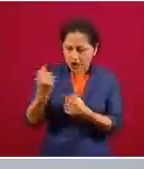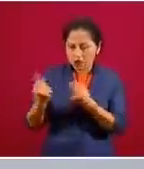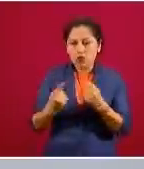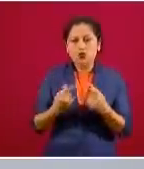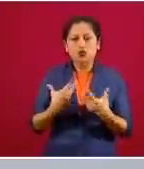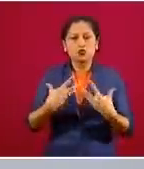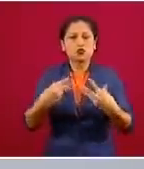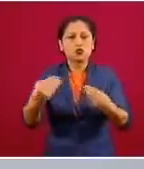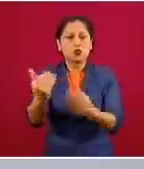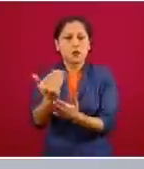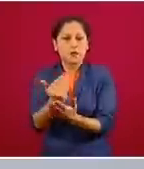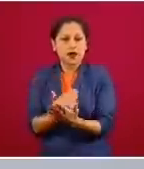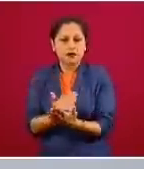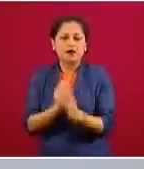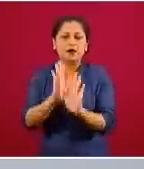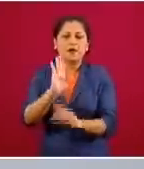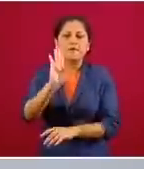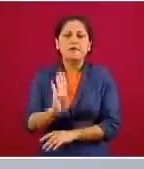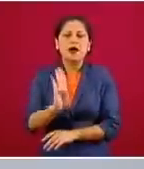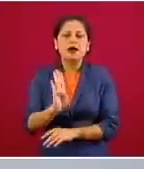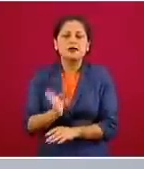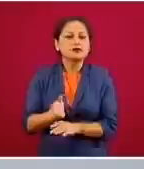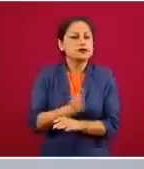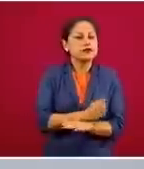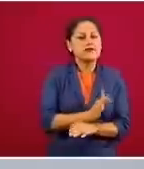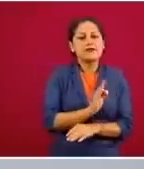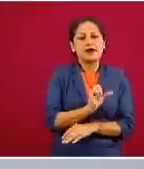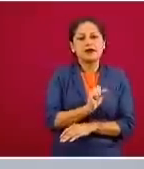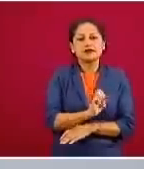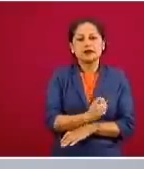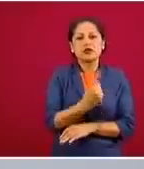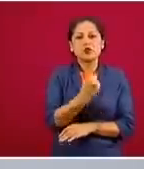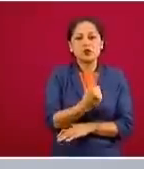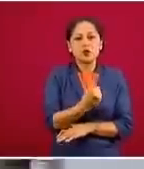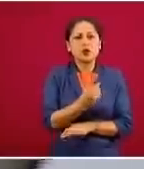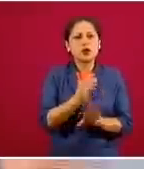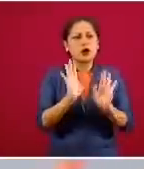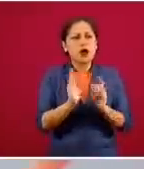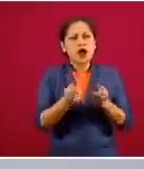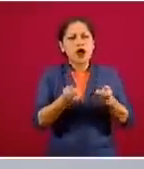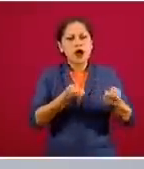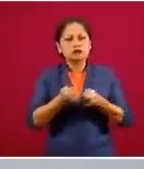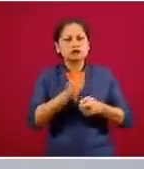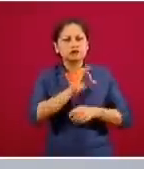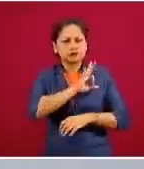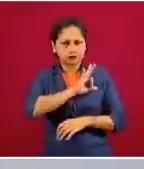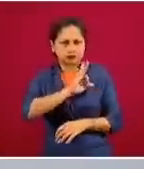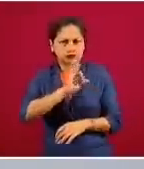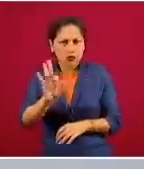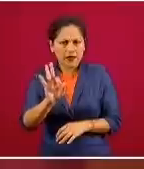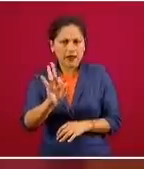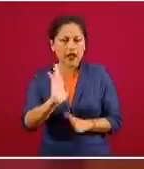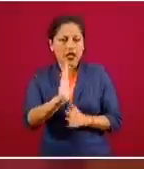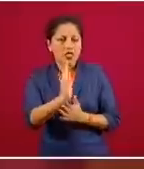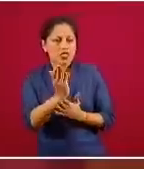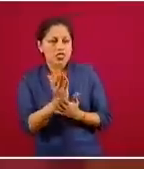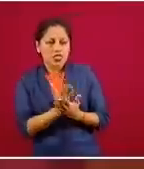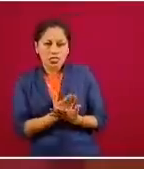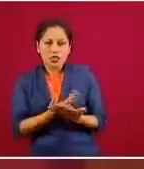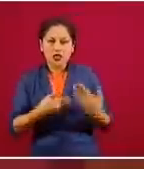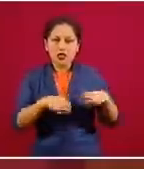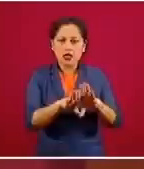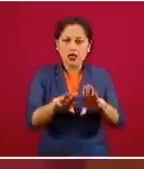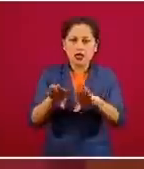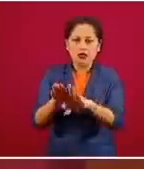1 son tan pocos los casos que se puede utilizar contención y no medidas masivas de mitigación.